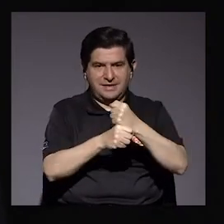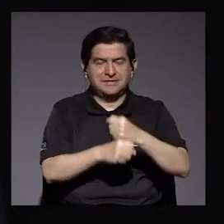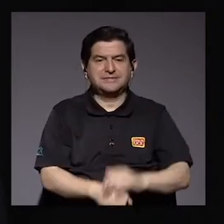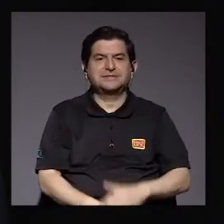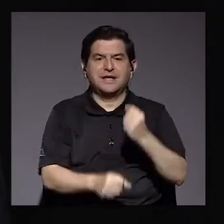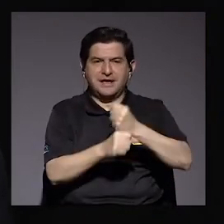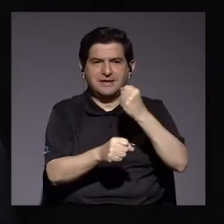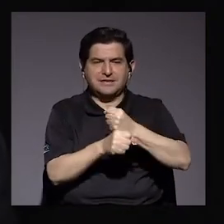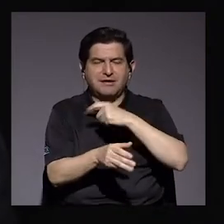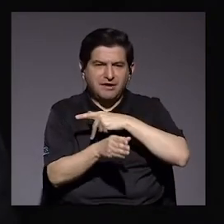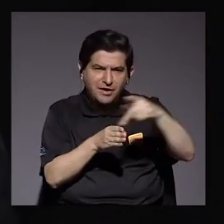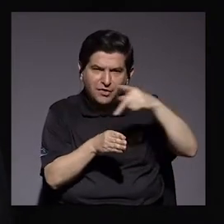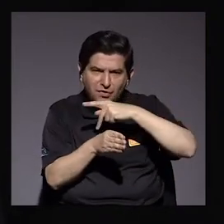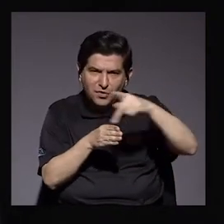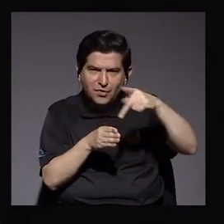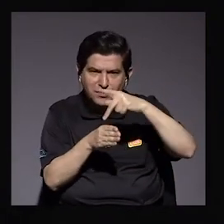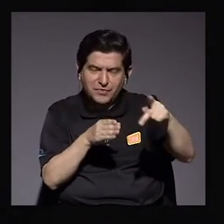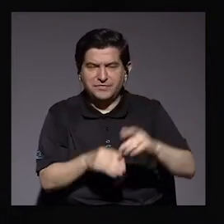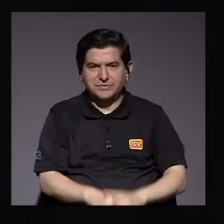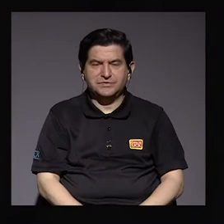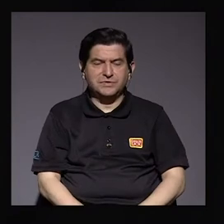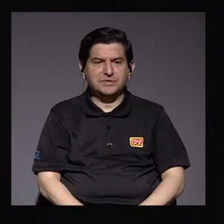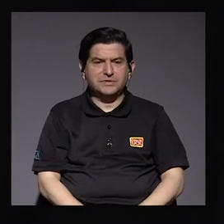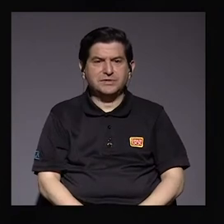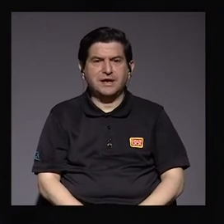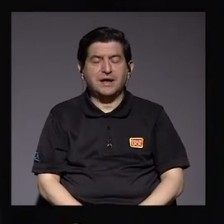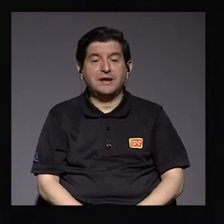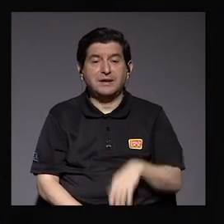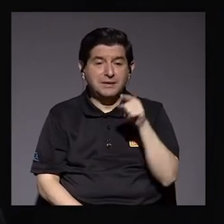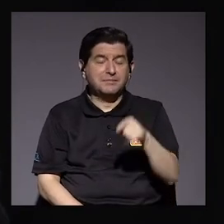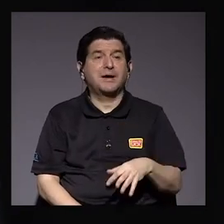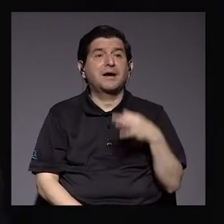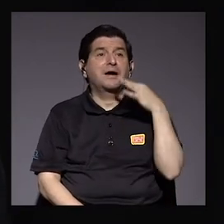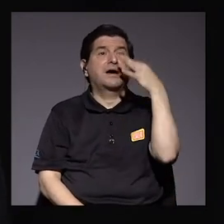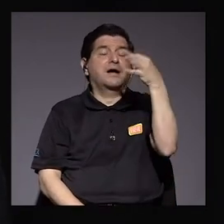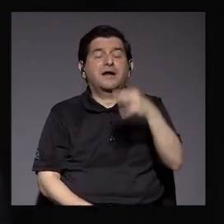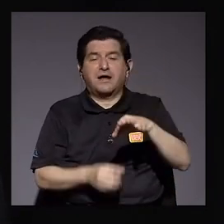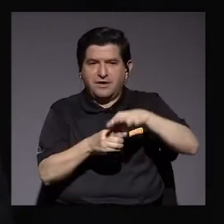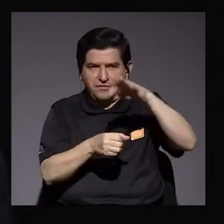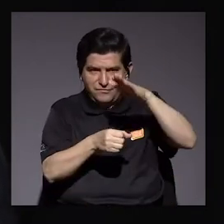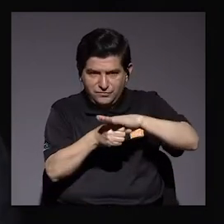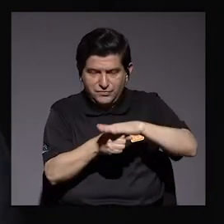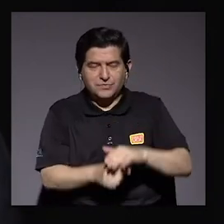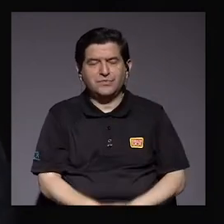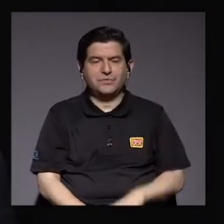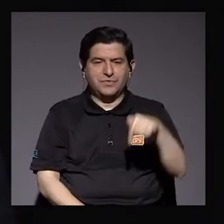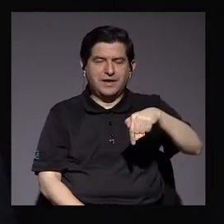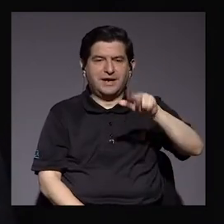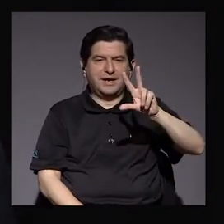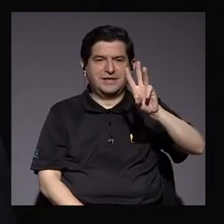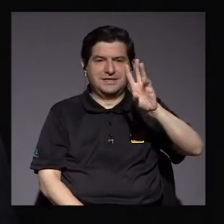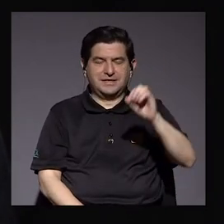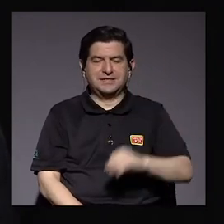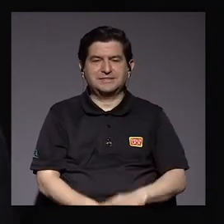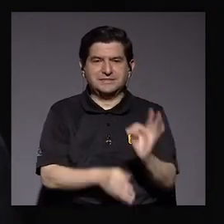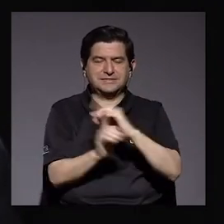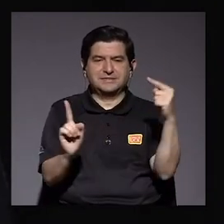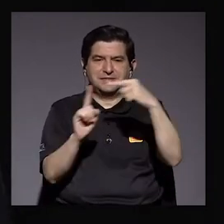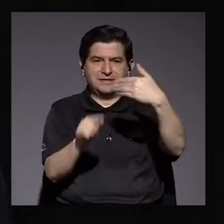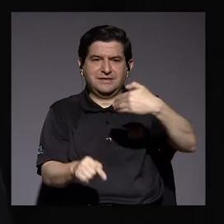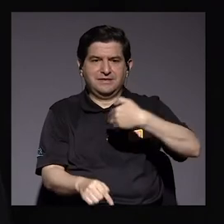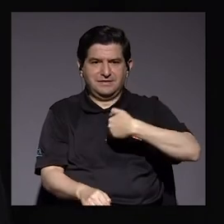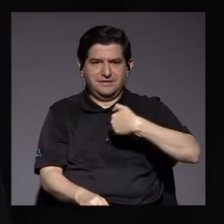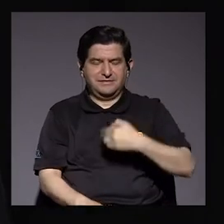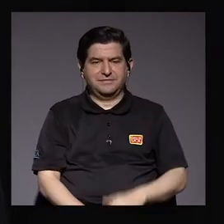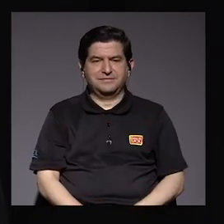hace un trabajo profesional para cuidar nuestros graneros en el futuro. Estamos en 360, acá donde hacemos